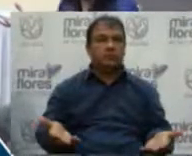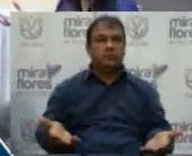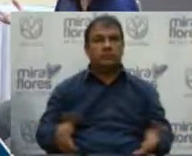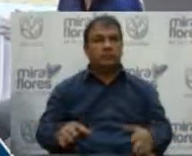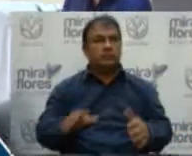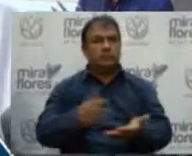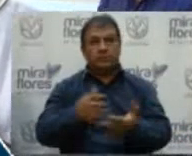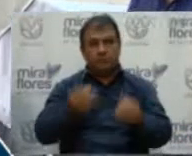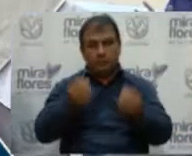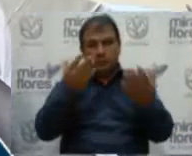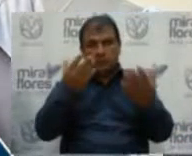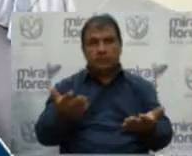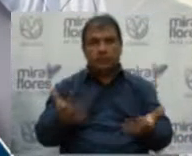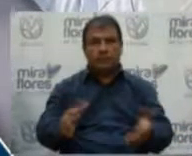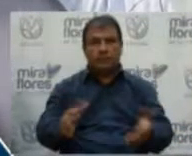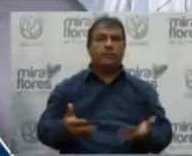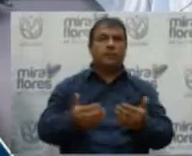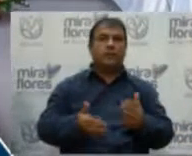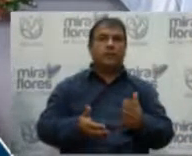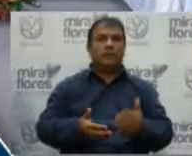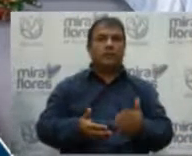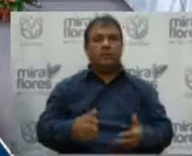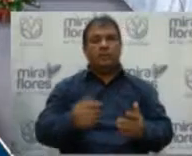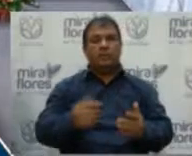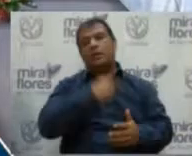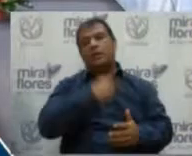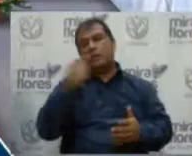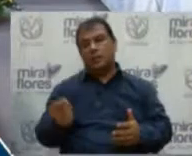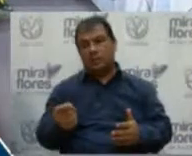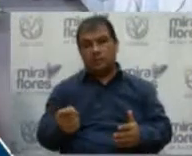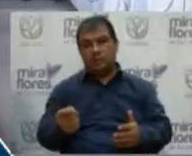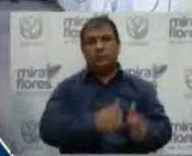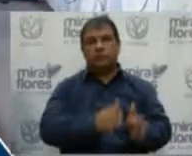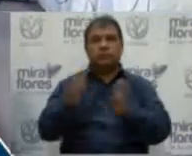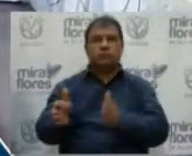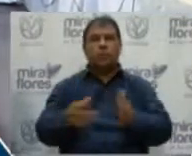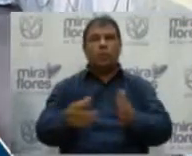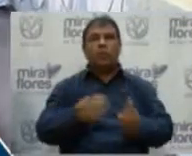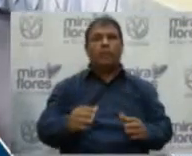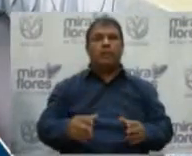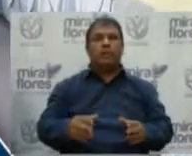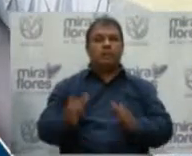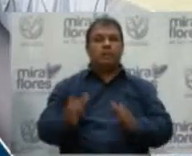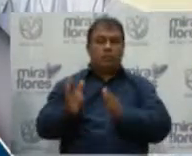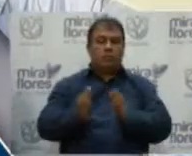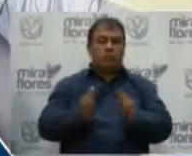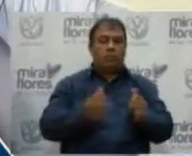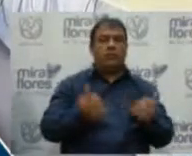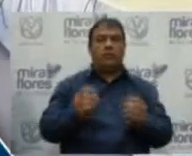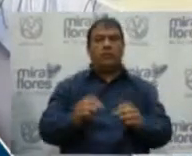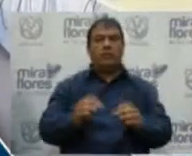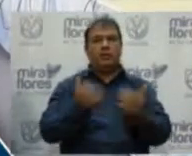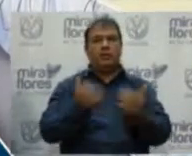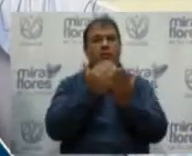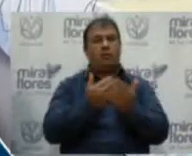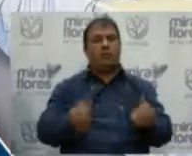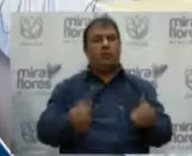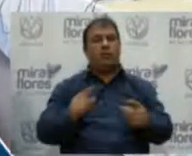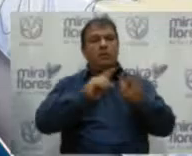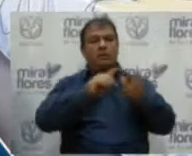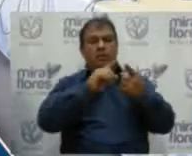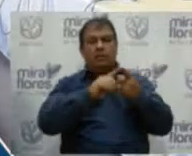No habiendo informes entonces que tratar, vamos a la siguiente estación, que es la estación orden del día. Y en orden del día tenemos el primer